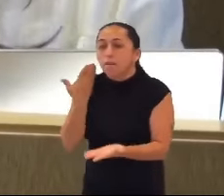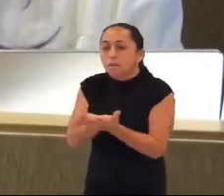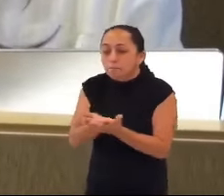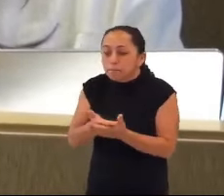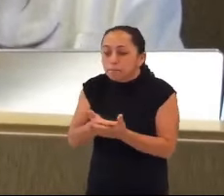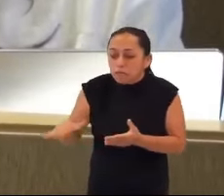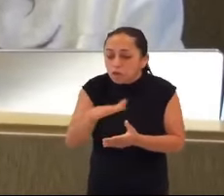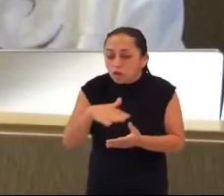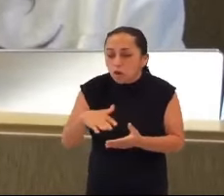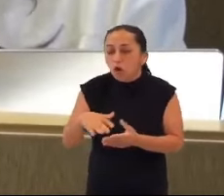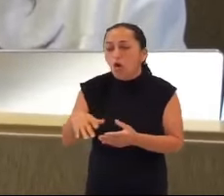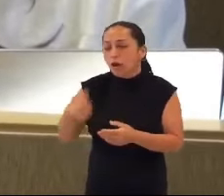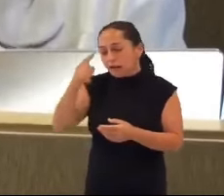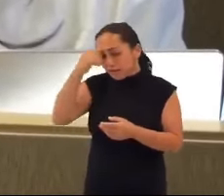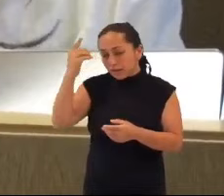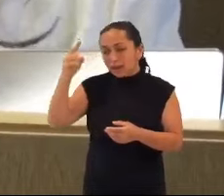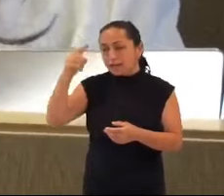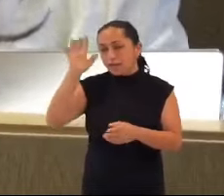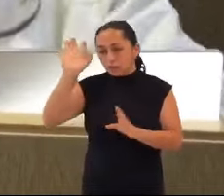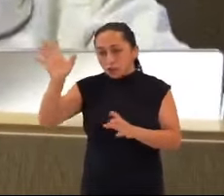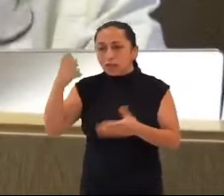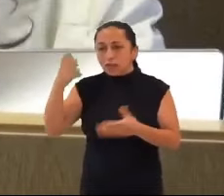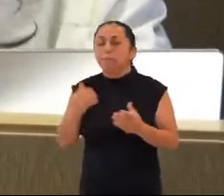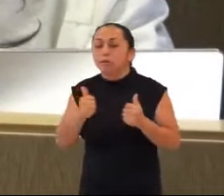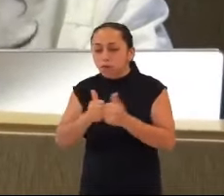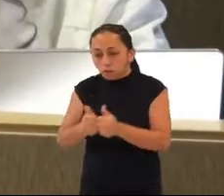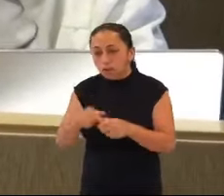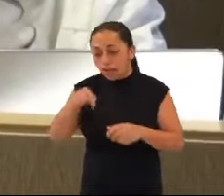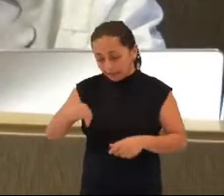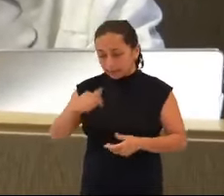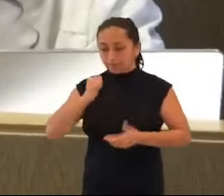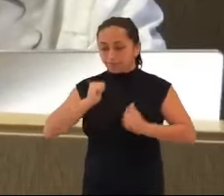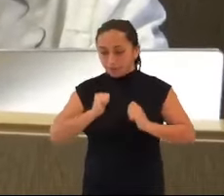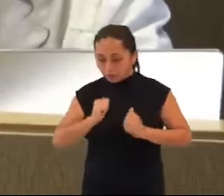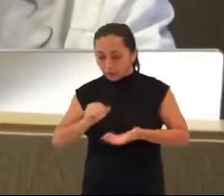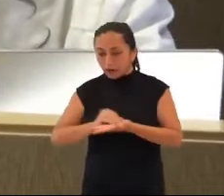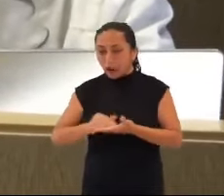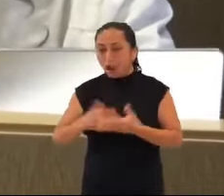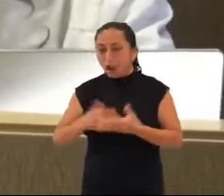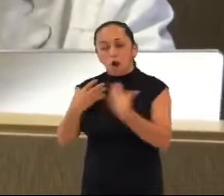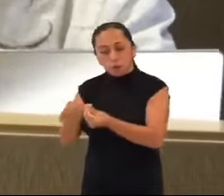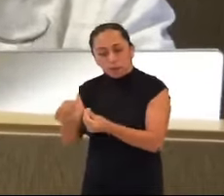nivel nacional para que su lucha triunfe. Desde aquí, desde esta banca, acompañamos ese sentimiento. Muchas gracias.